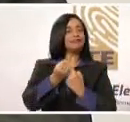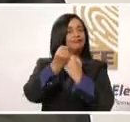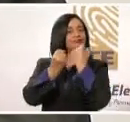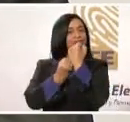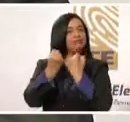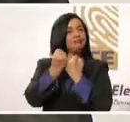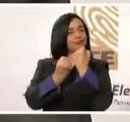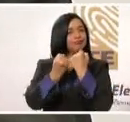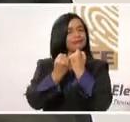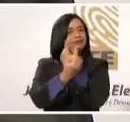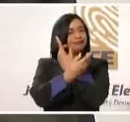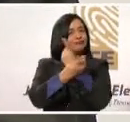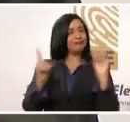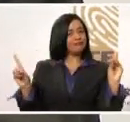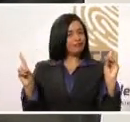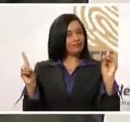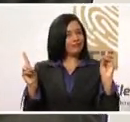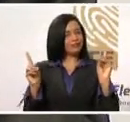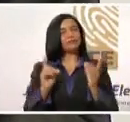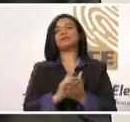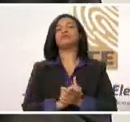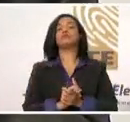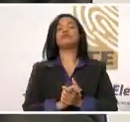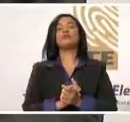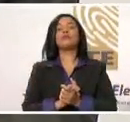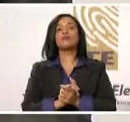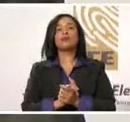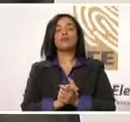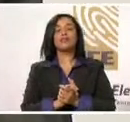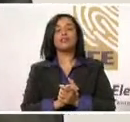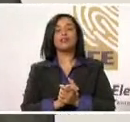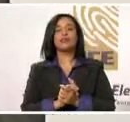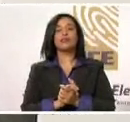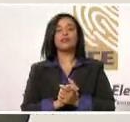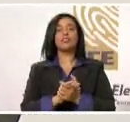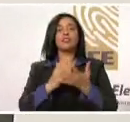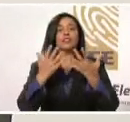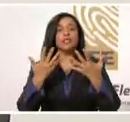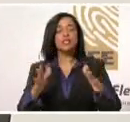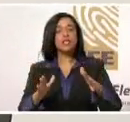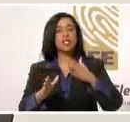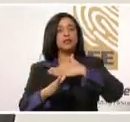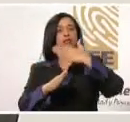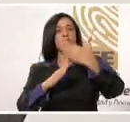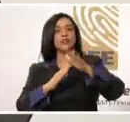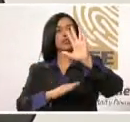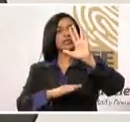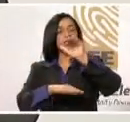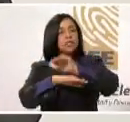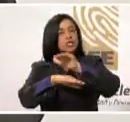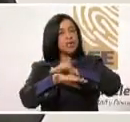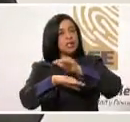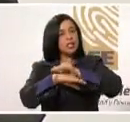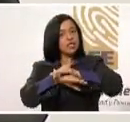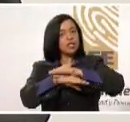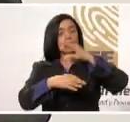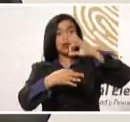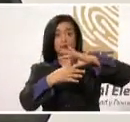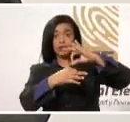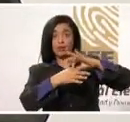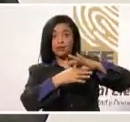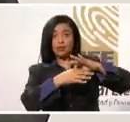de la democracia. Una vez concluidas las votaciones en los colegios